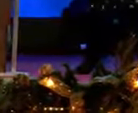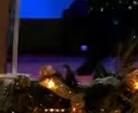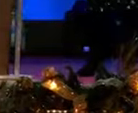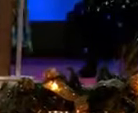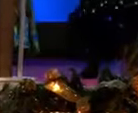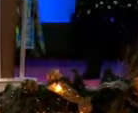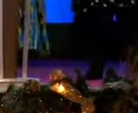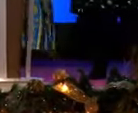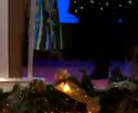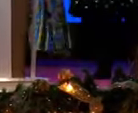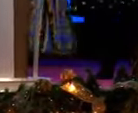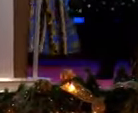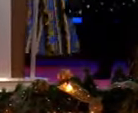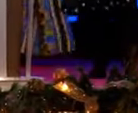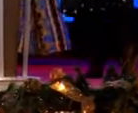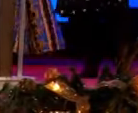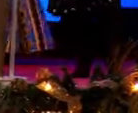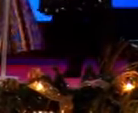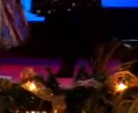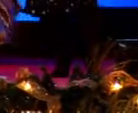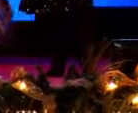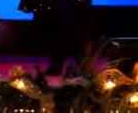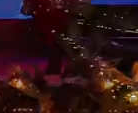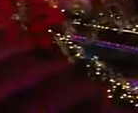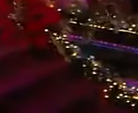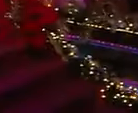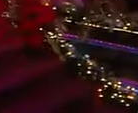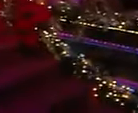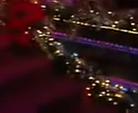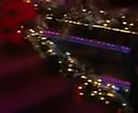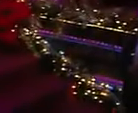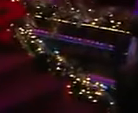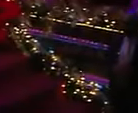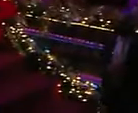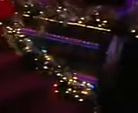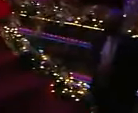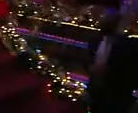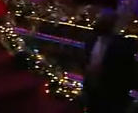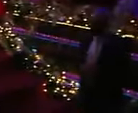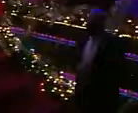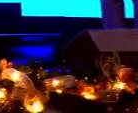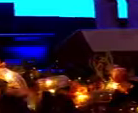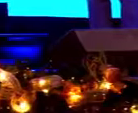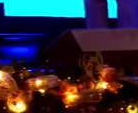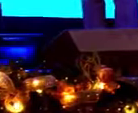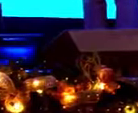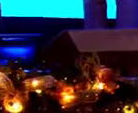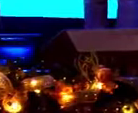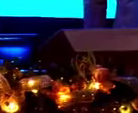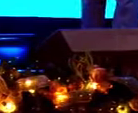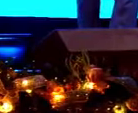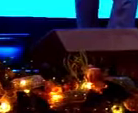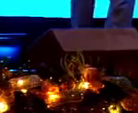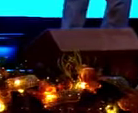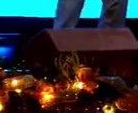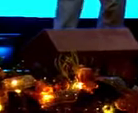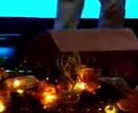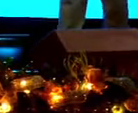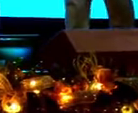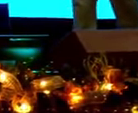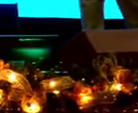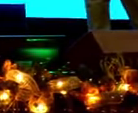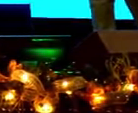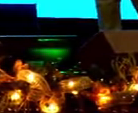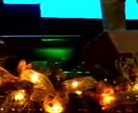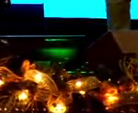tiene alegría. A Belén, pastores. A Belén llegaron. El amor de los sabores